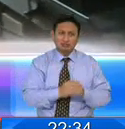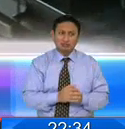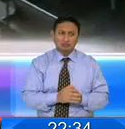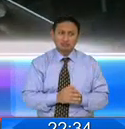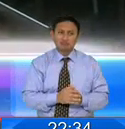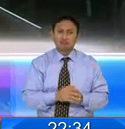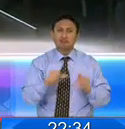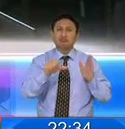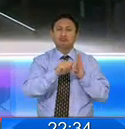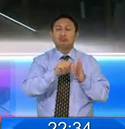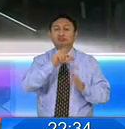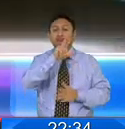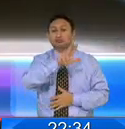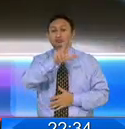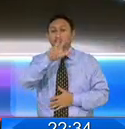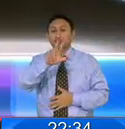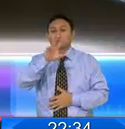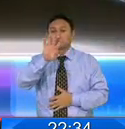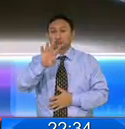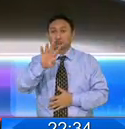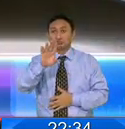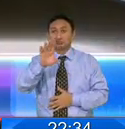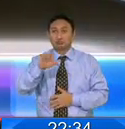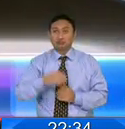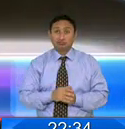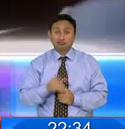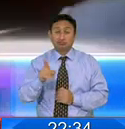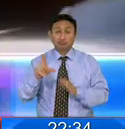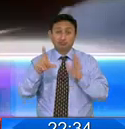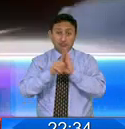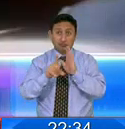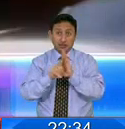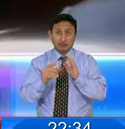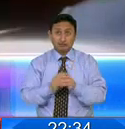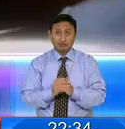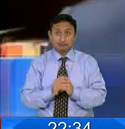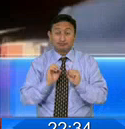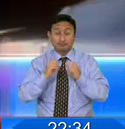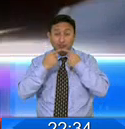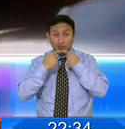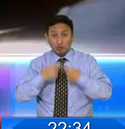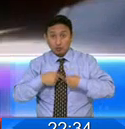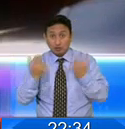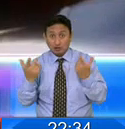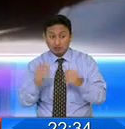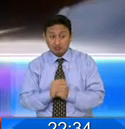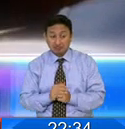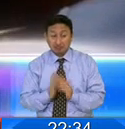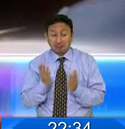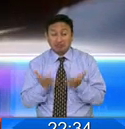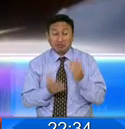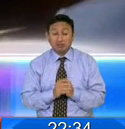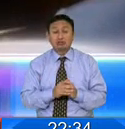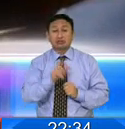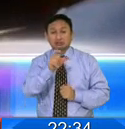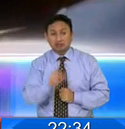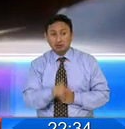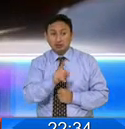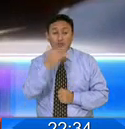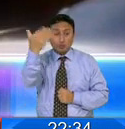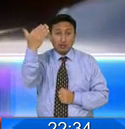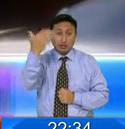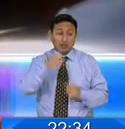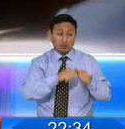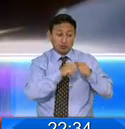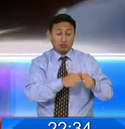del artículo 334 del COOTAT. Si la convocatoria fuera realizada por alguien, por un alcalde